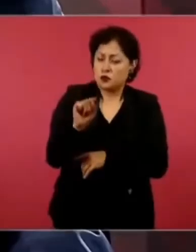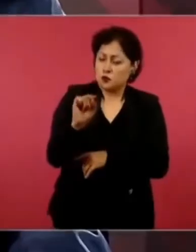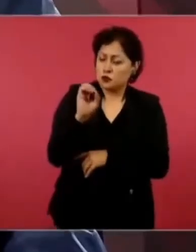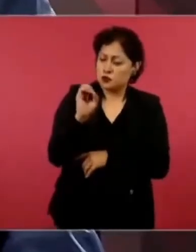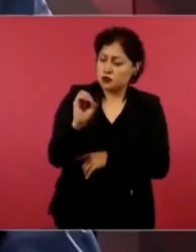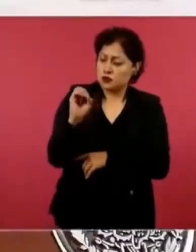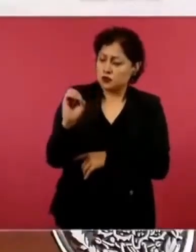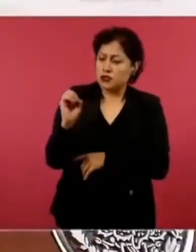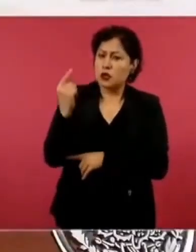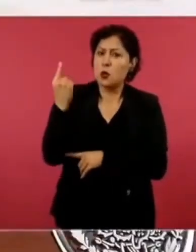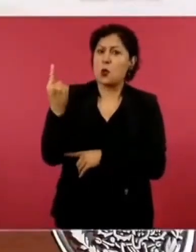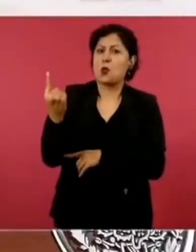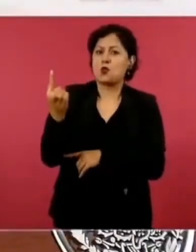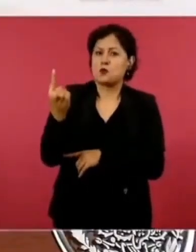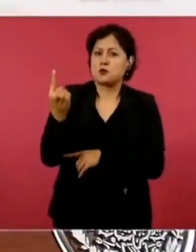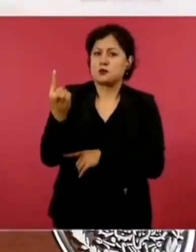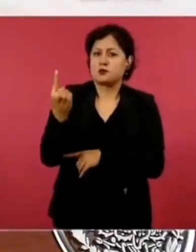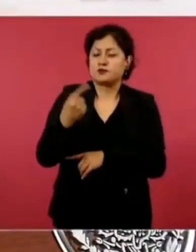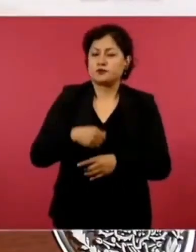0.0001.